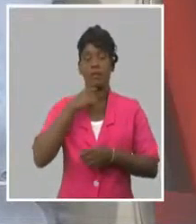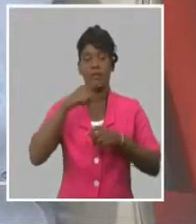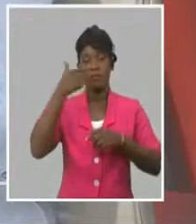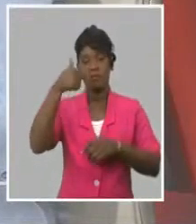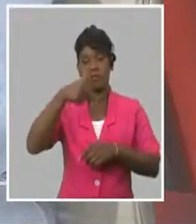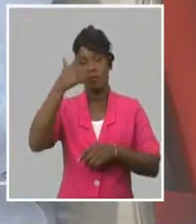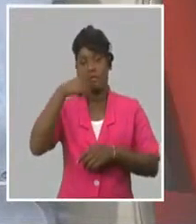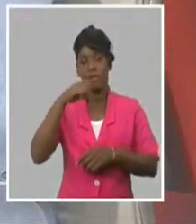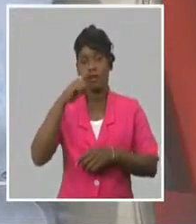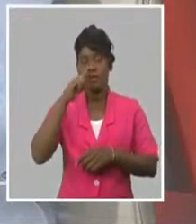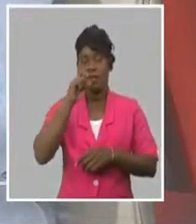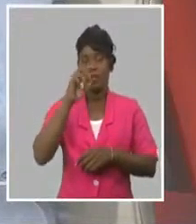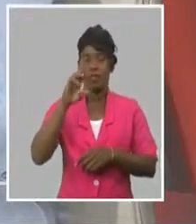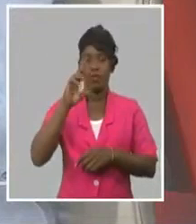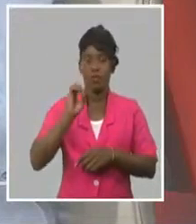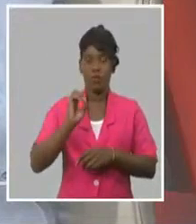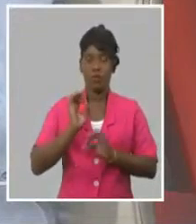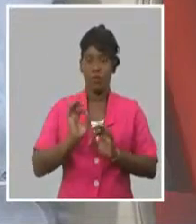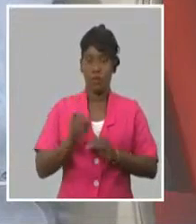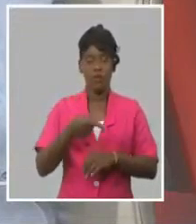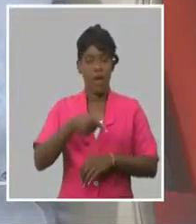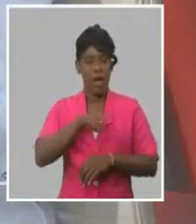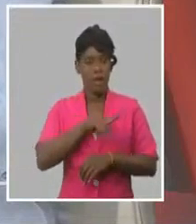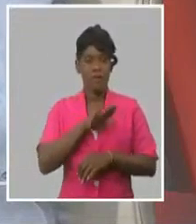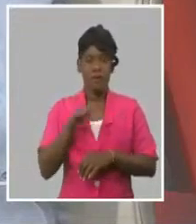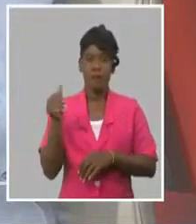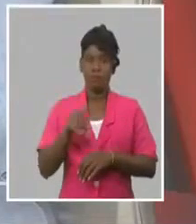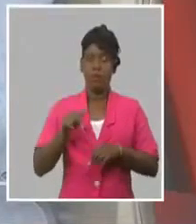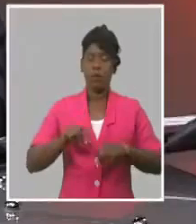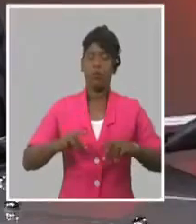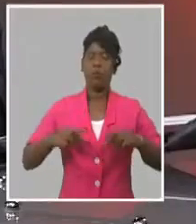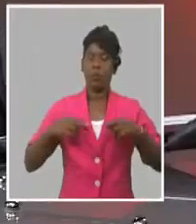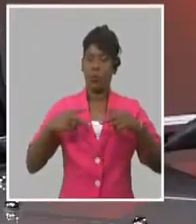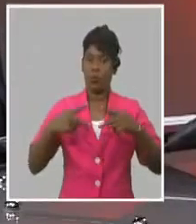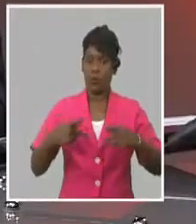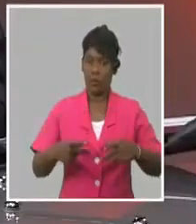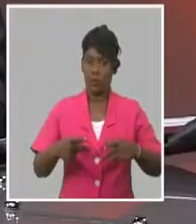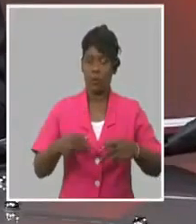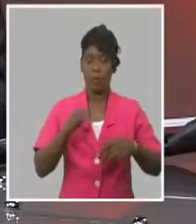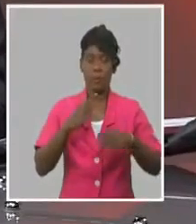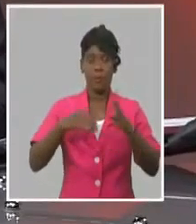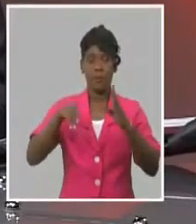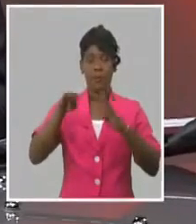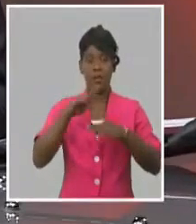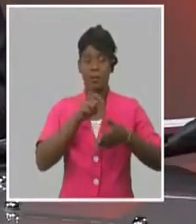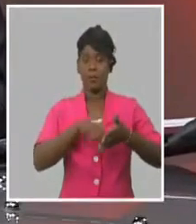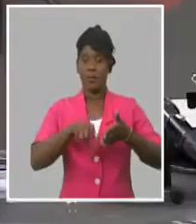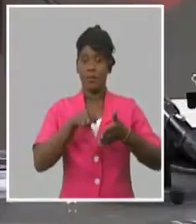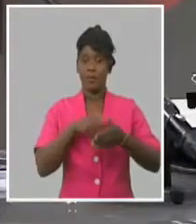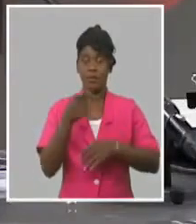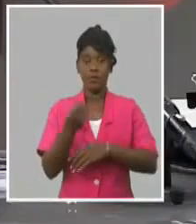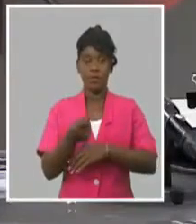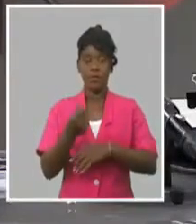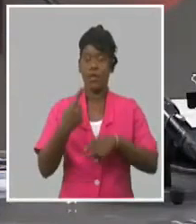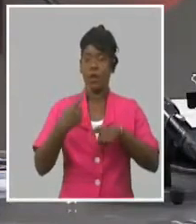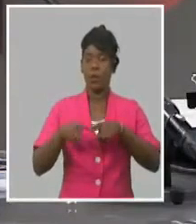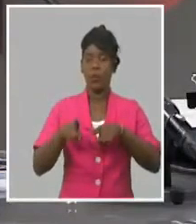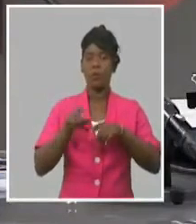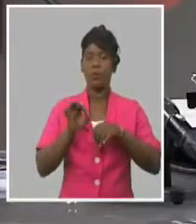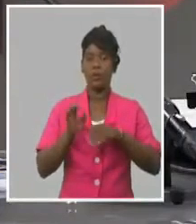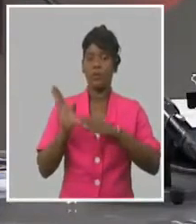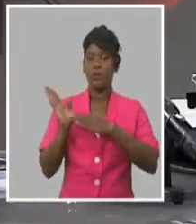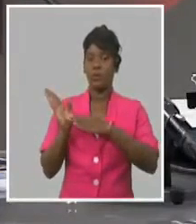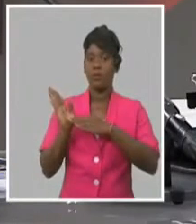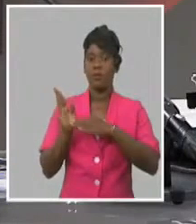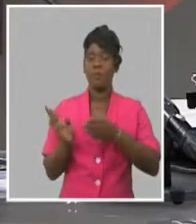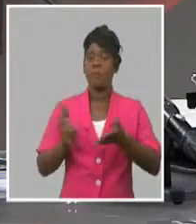y ministro de Economía y Planificación, que estuvo ayer con nosotros, y se incorpora esta tarde el compañero Marino Murillo Jorge, miembro